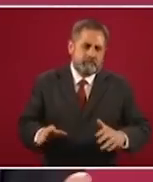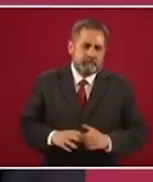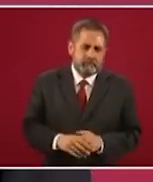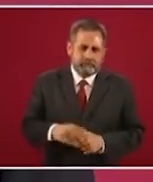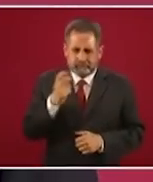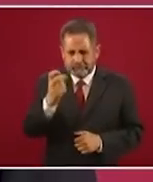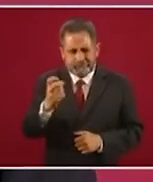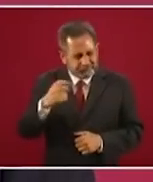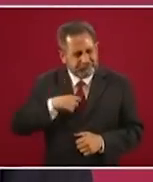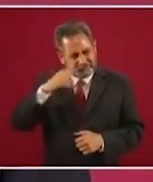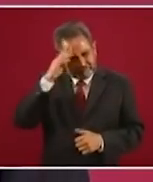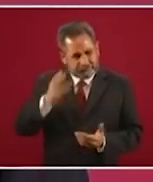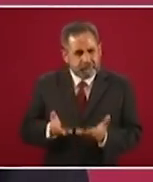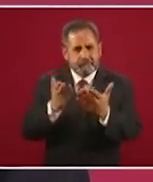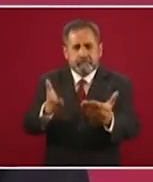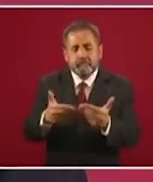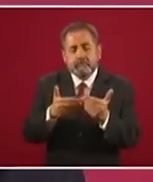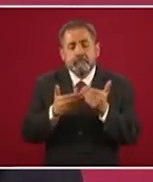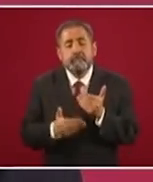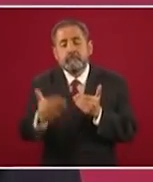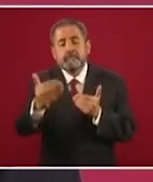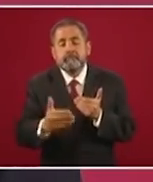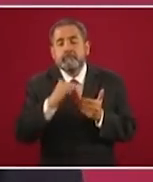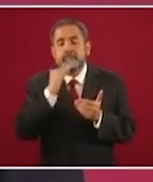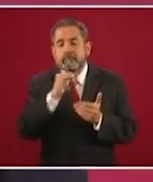Eso fue lo que nosotros ofrecimos.